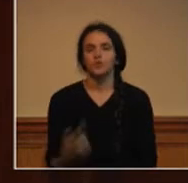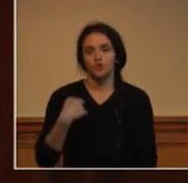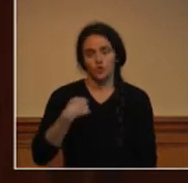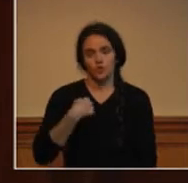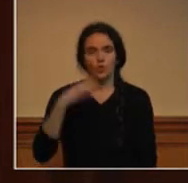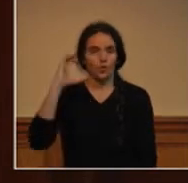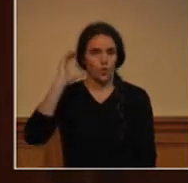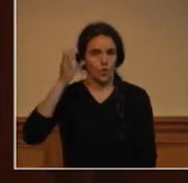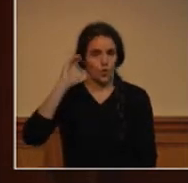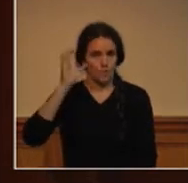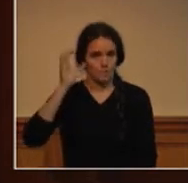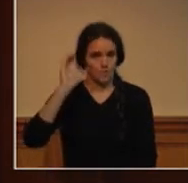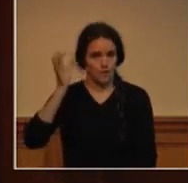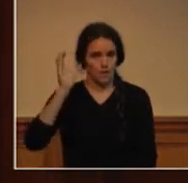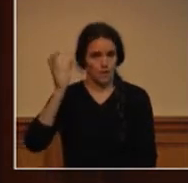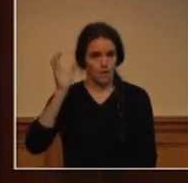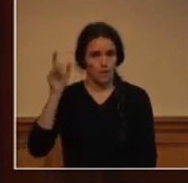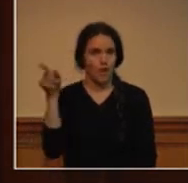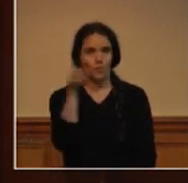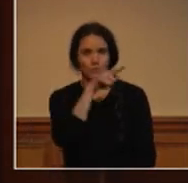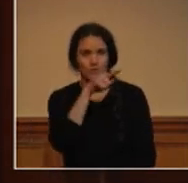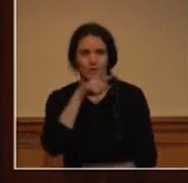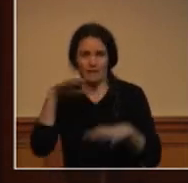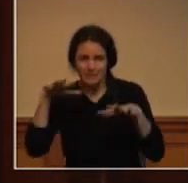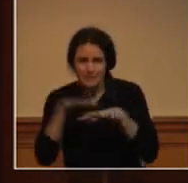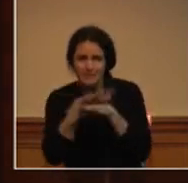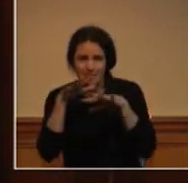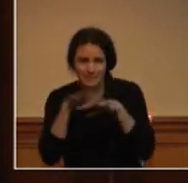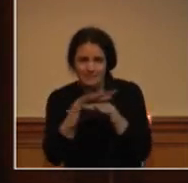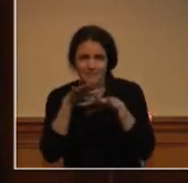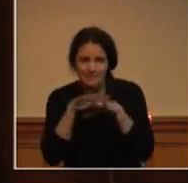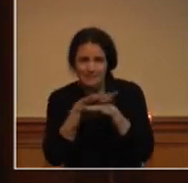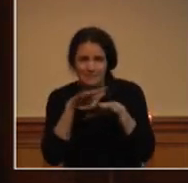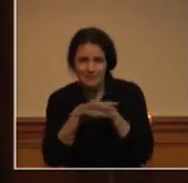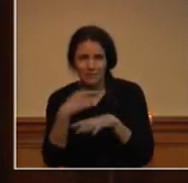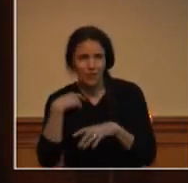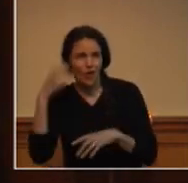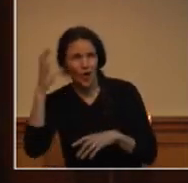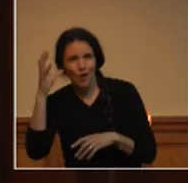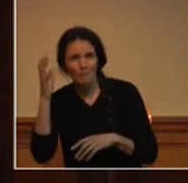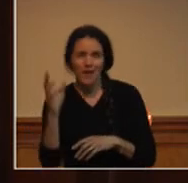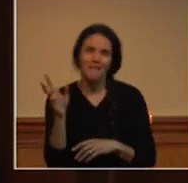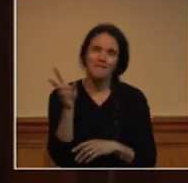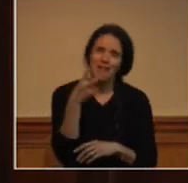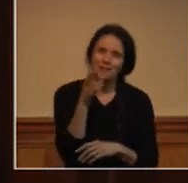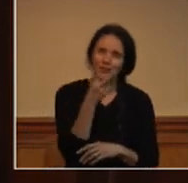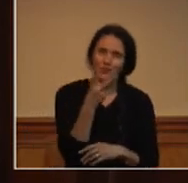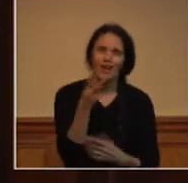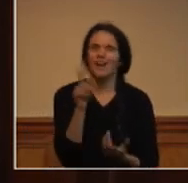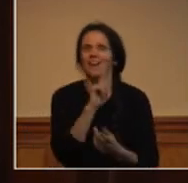colombiana, para que no tengan que esforzar el bucle fonológico preguntándose si soy colombiana o venezolana.